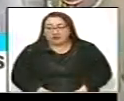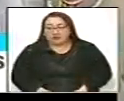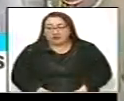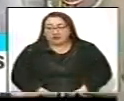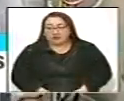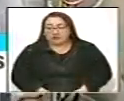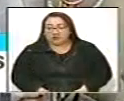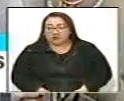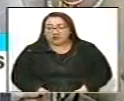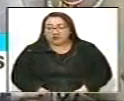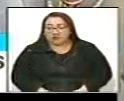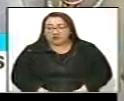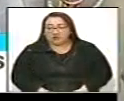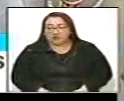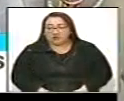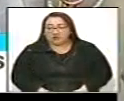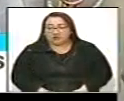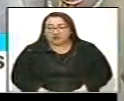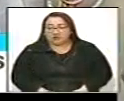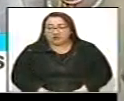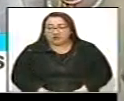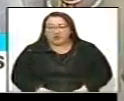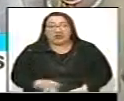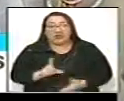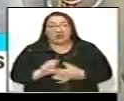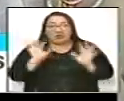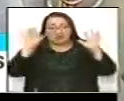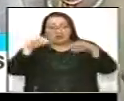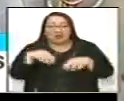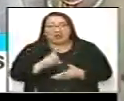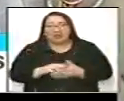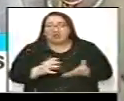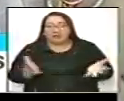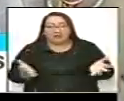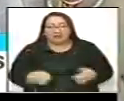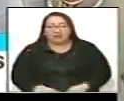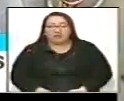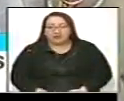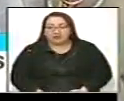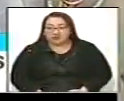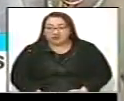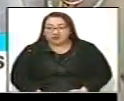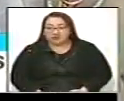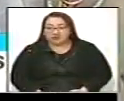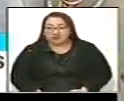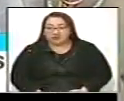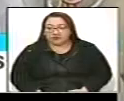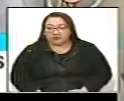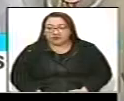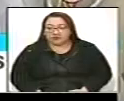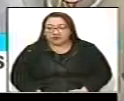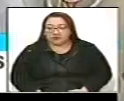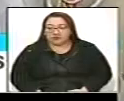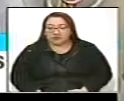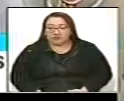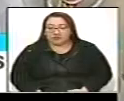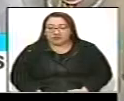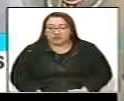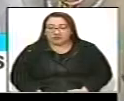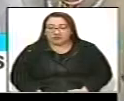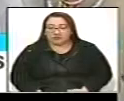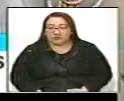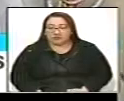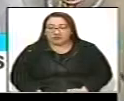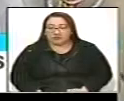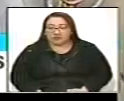limeños, que tenemos el Perú entero metido en esta ciudad. Pero también los 30 años